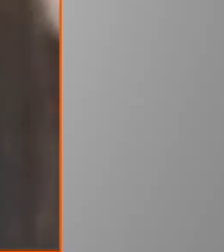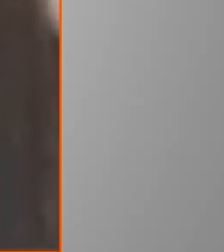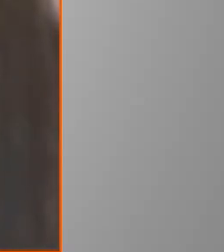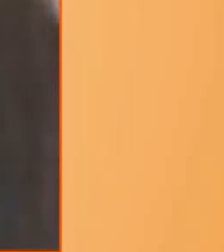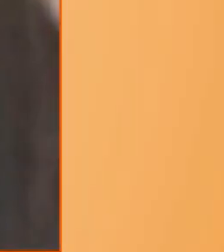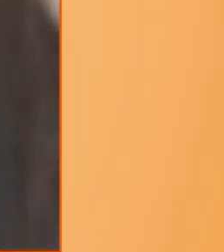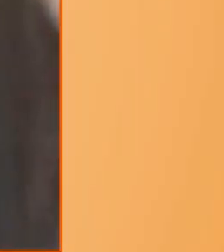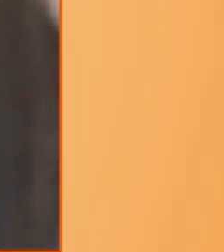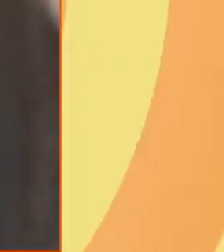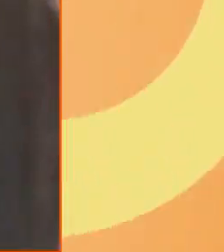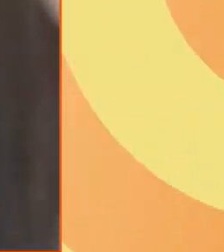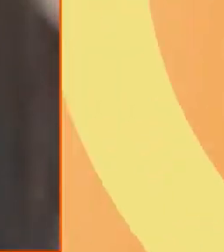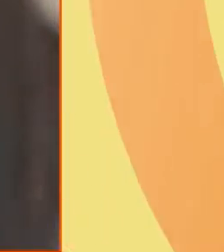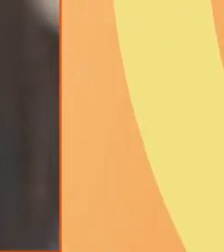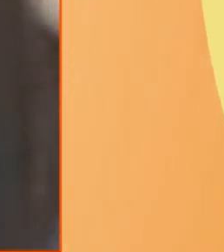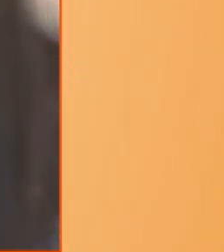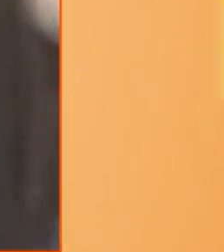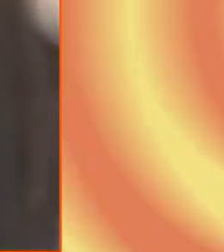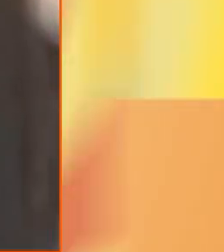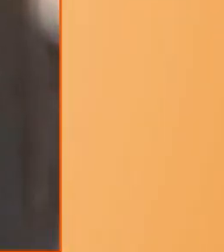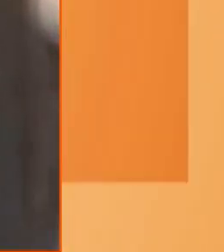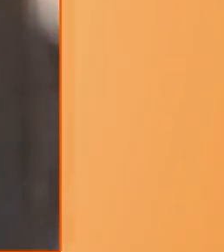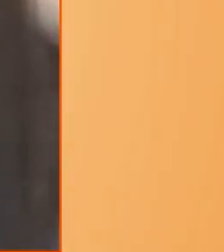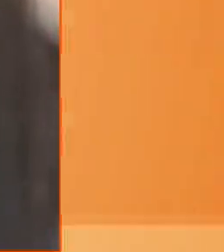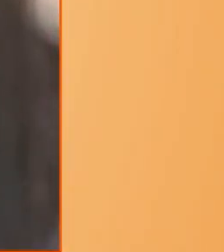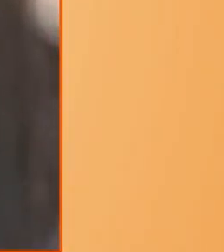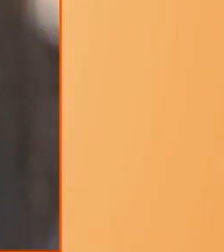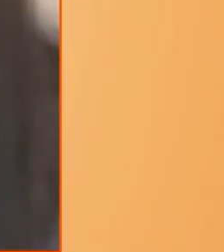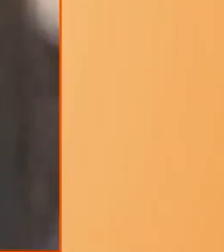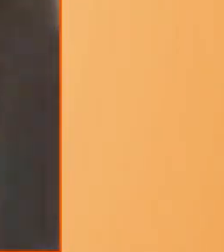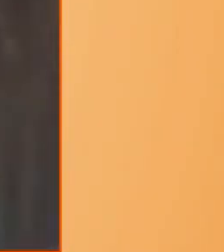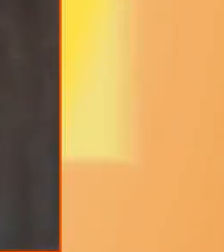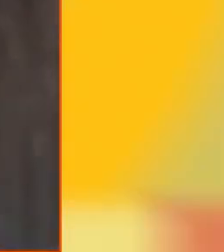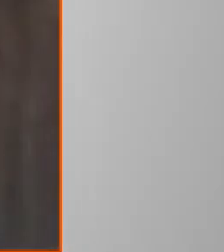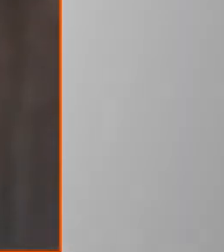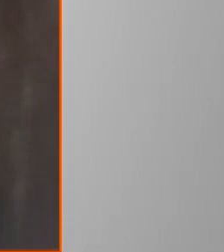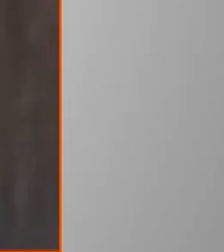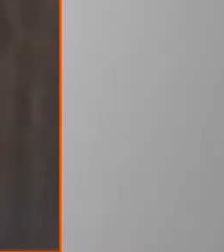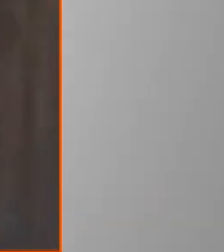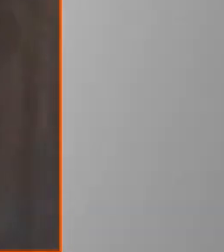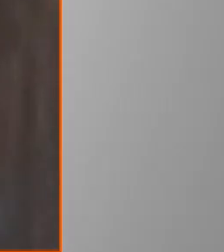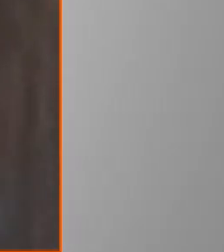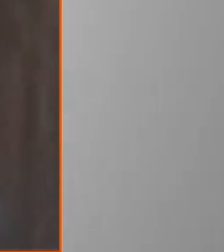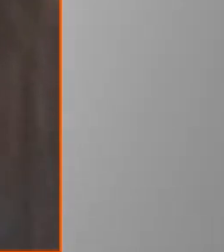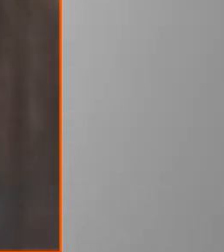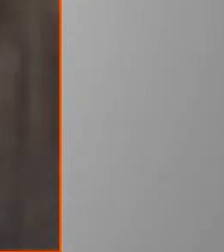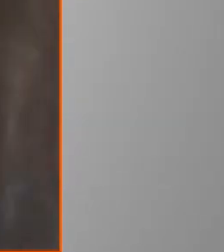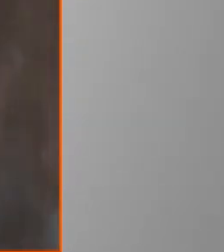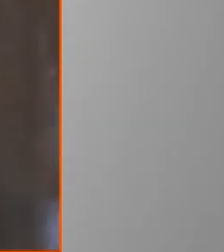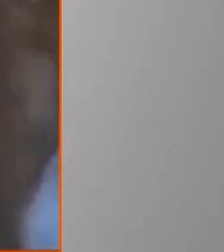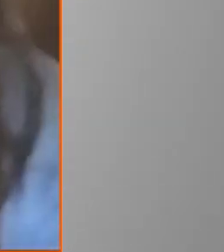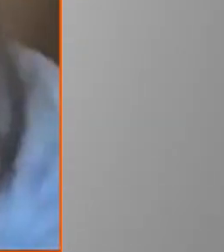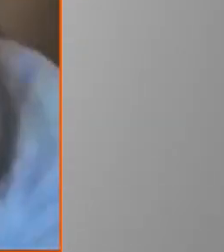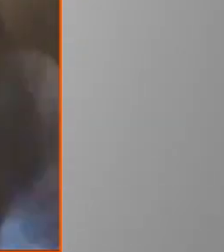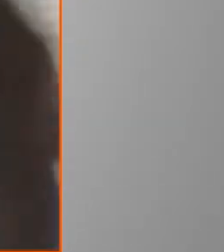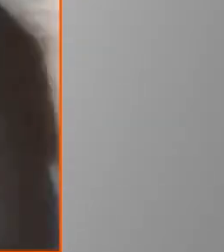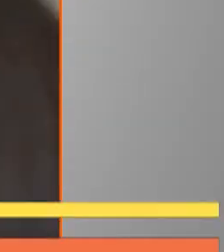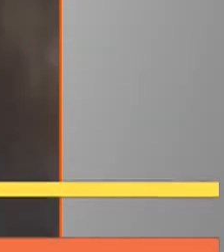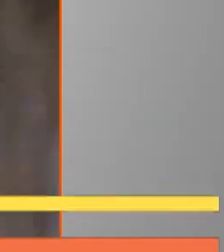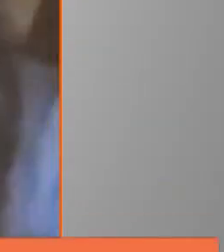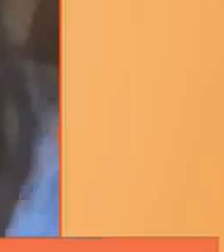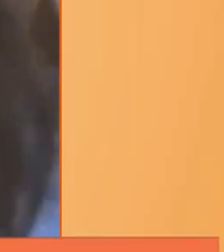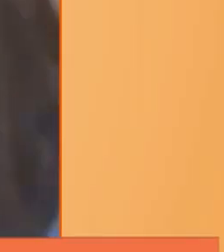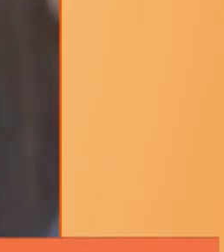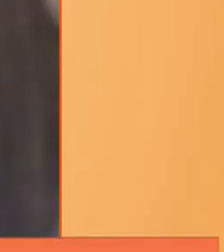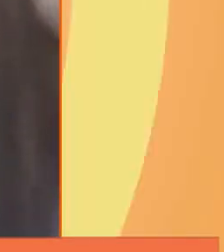ella parte artística Vanesa calvimontes está con nosotros bienvenida Vane querida a culturas Hola Dani